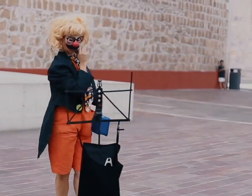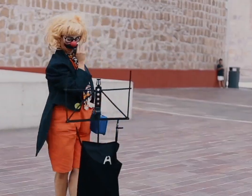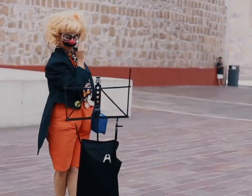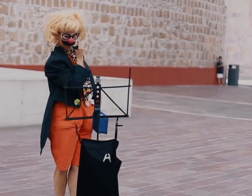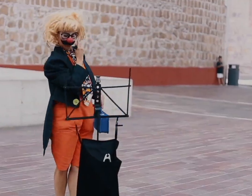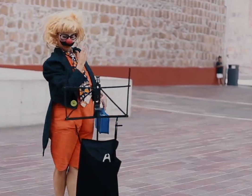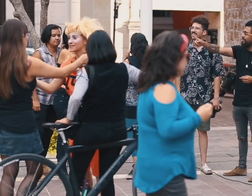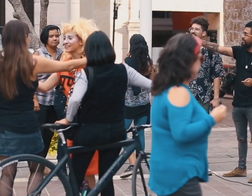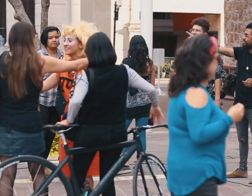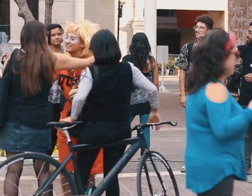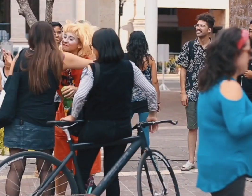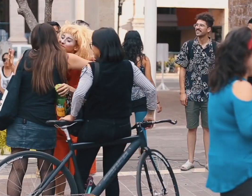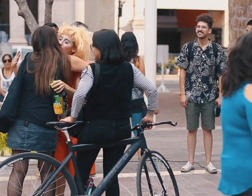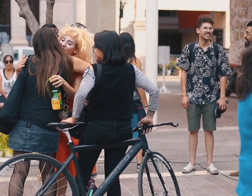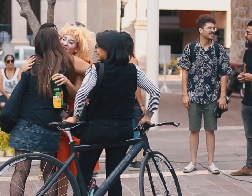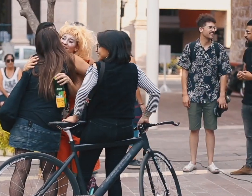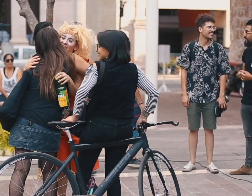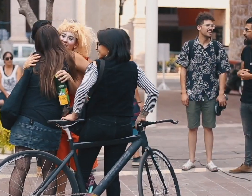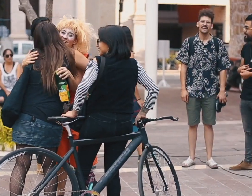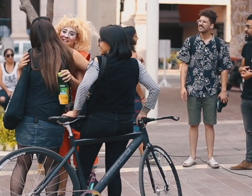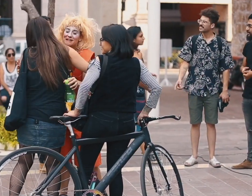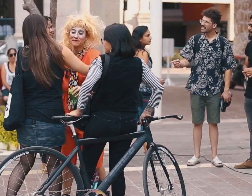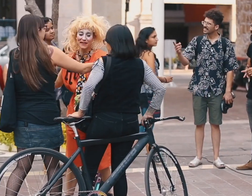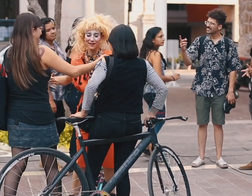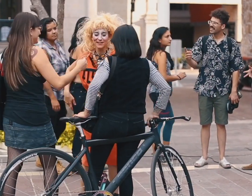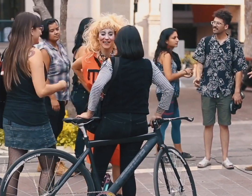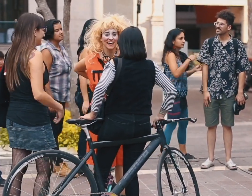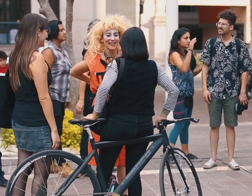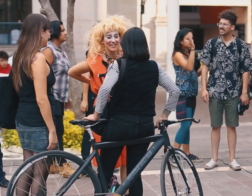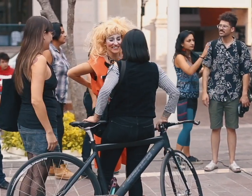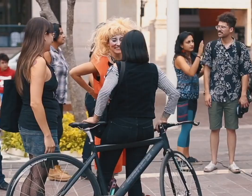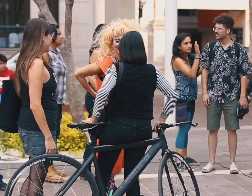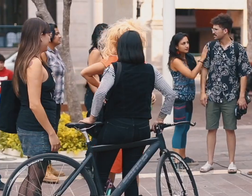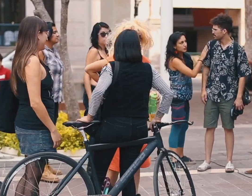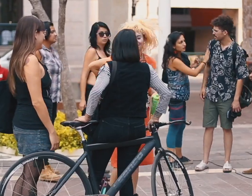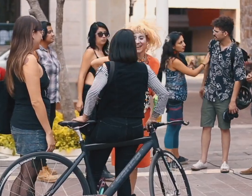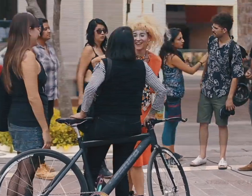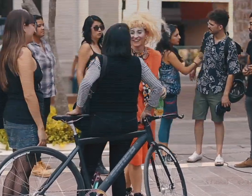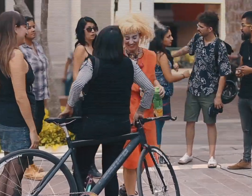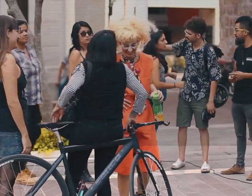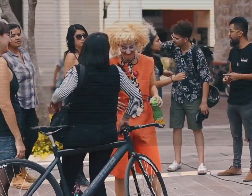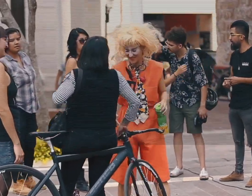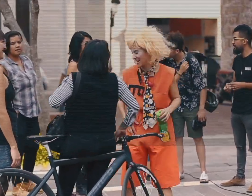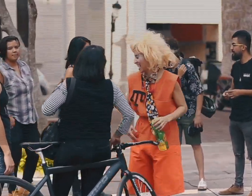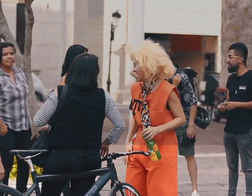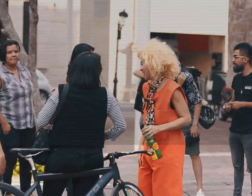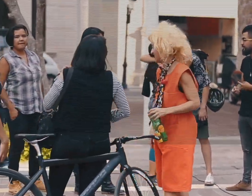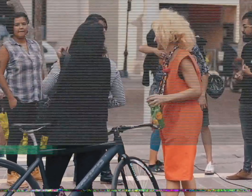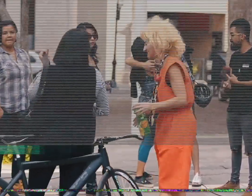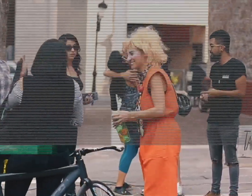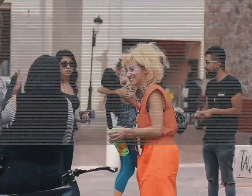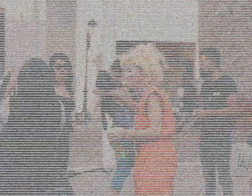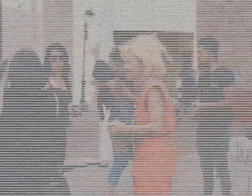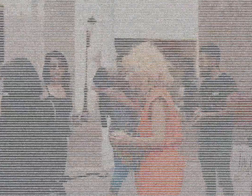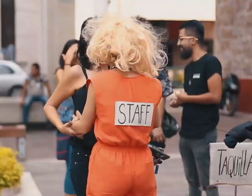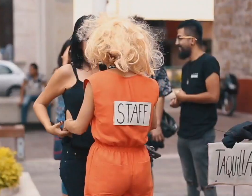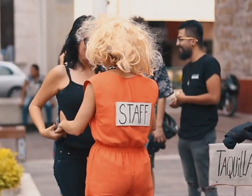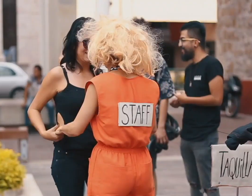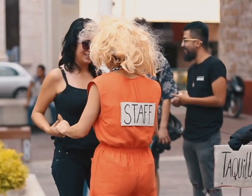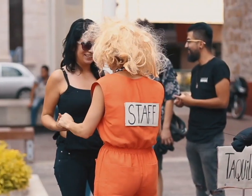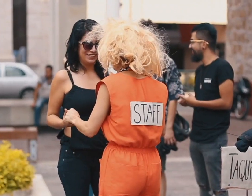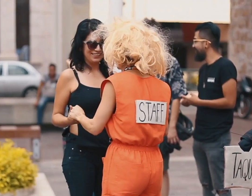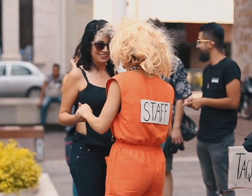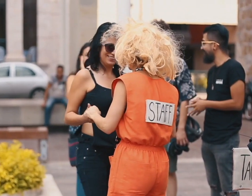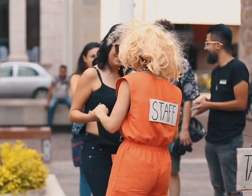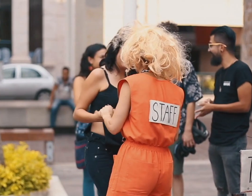En general las mujeres nos estamos buscando referentes, pero más que nada en la payasería, en el humor, es donde